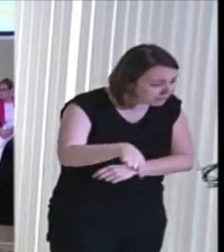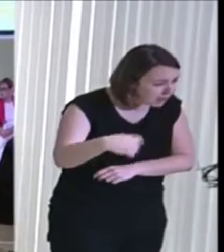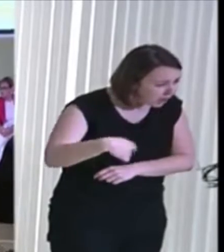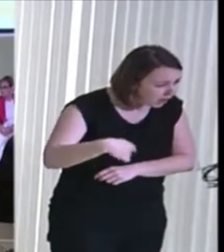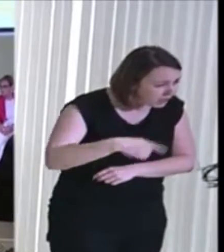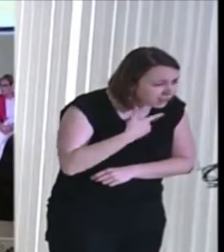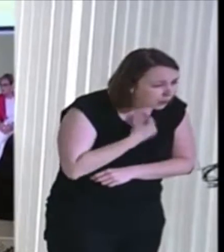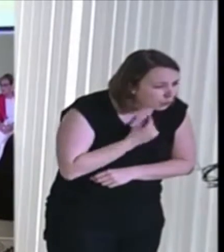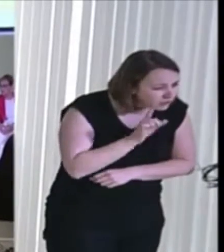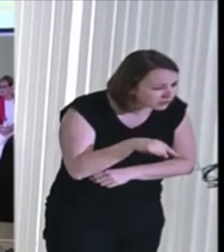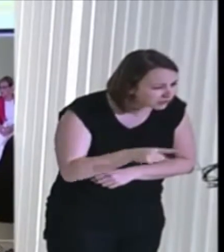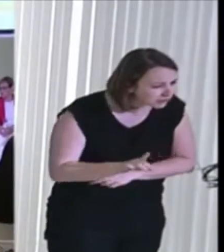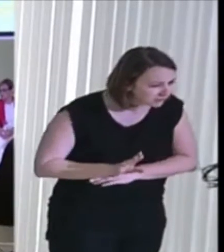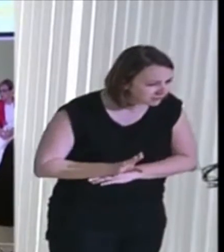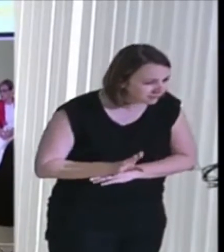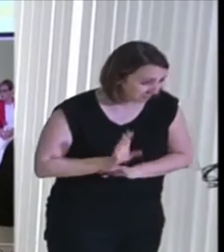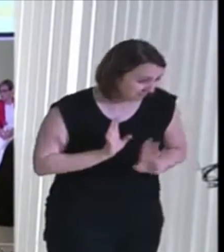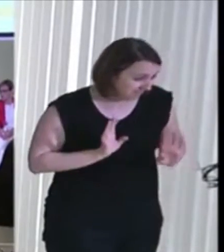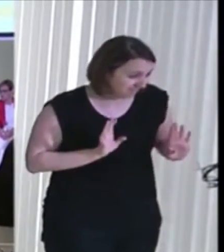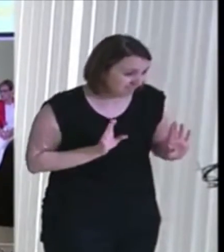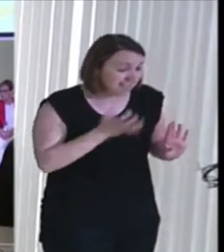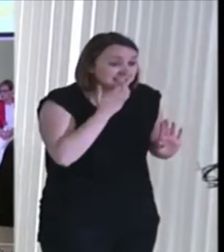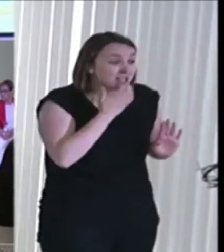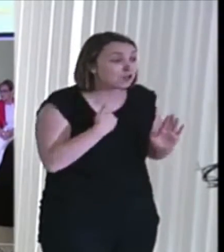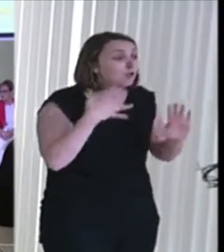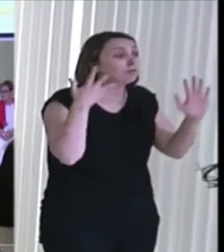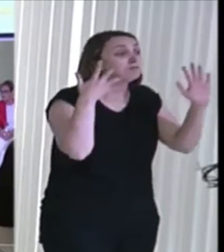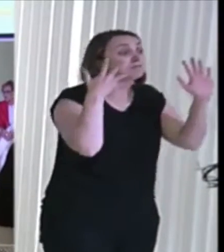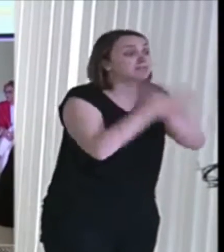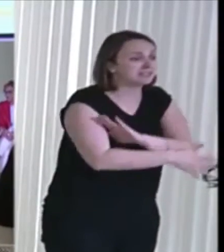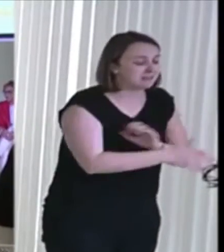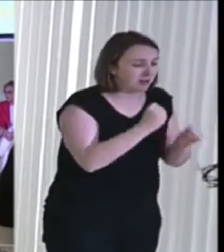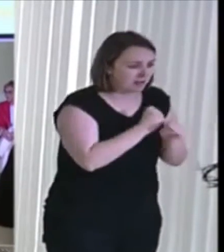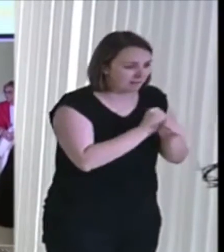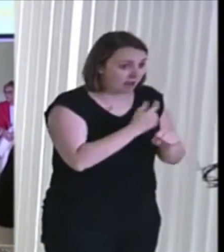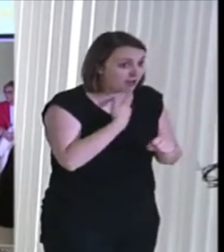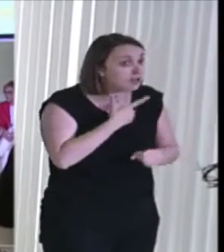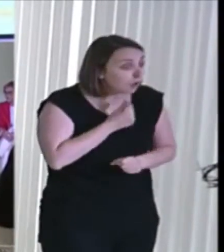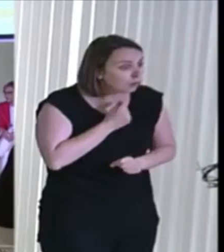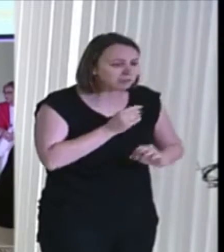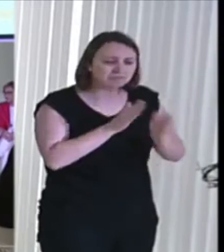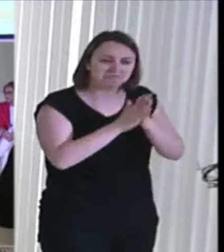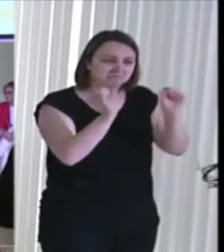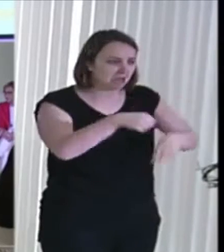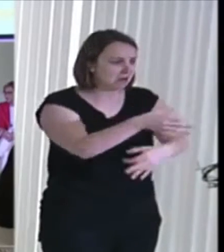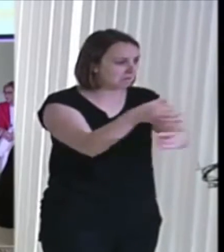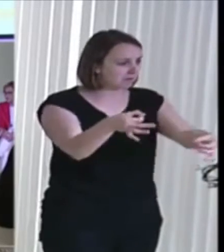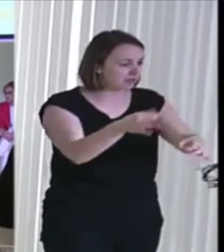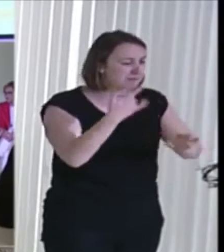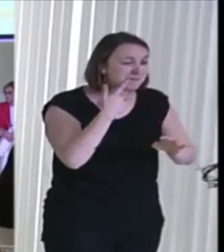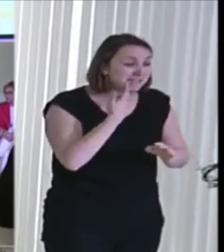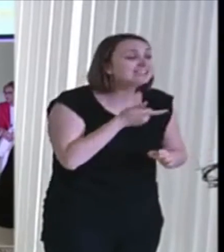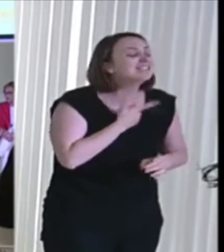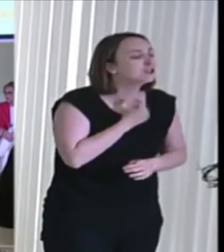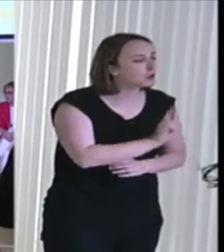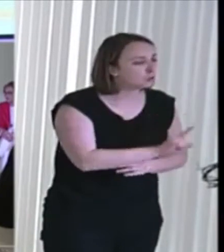preguntarnos realmente. Si da igual si lo haces toda tu vida y es lo que más te gusta, fenomenal. Pero hay veces que tienes que